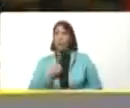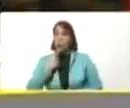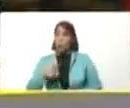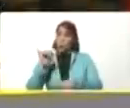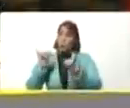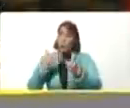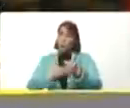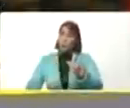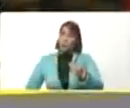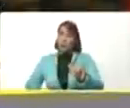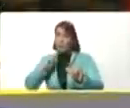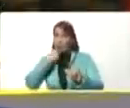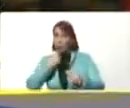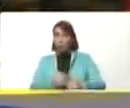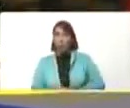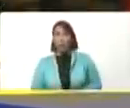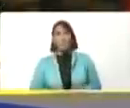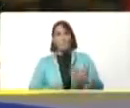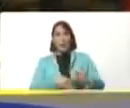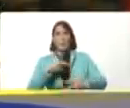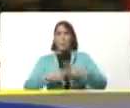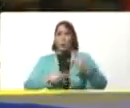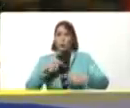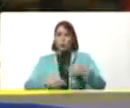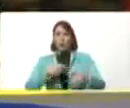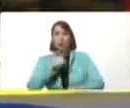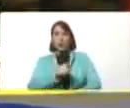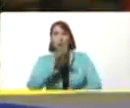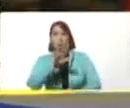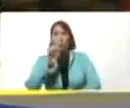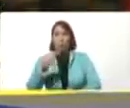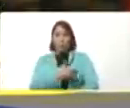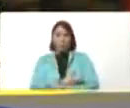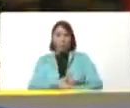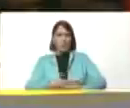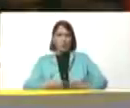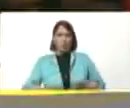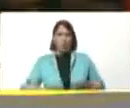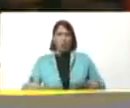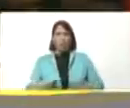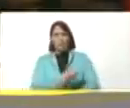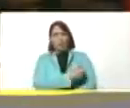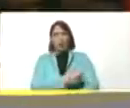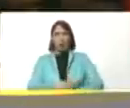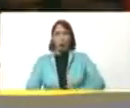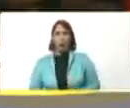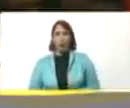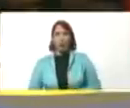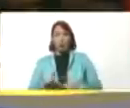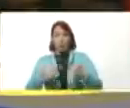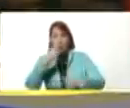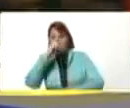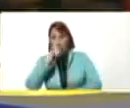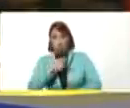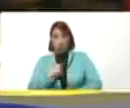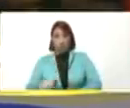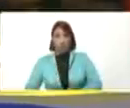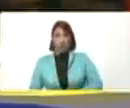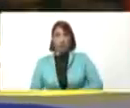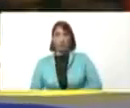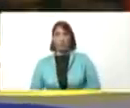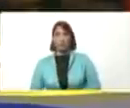Putin. Van a producir 150 millones de vacunas Sputnik V el próximo año en China.